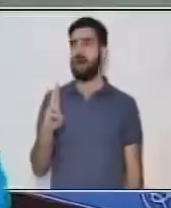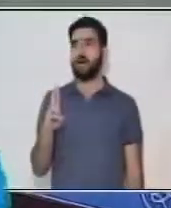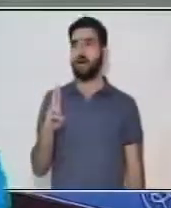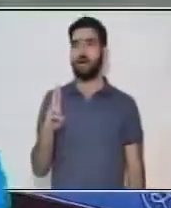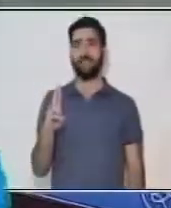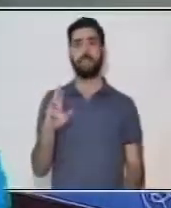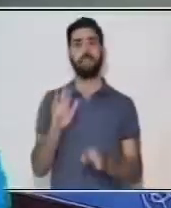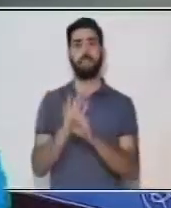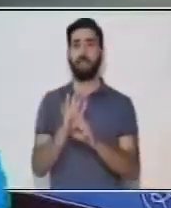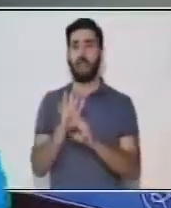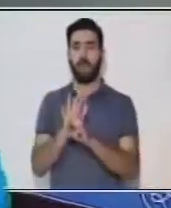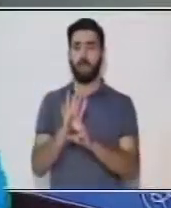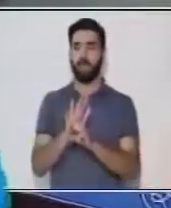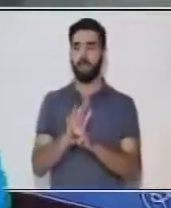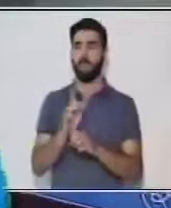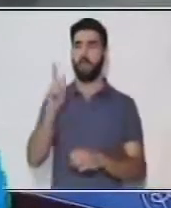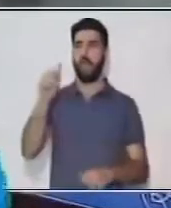presente,